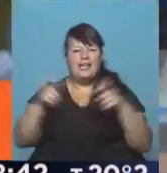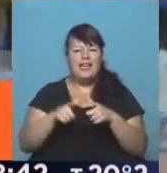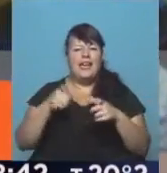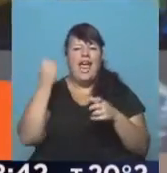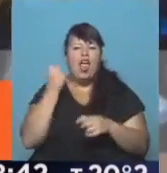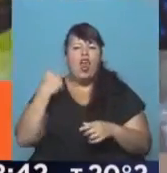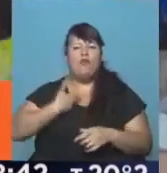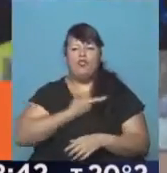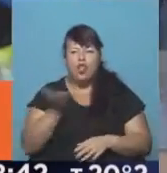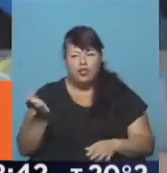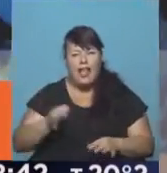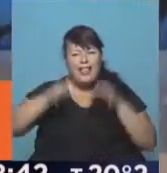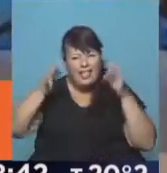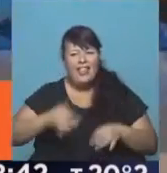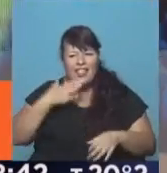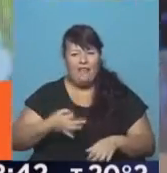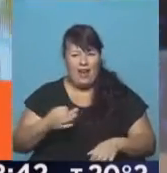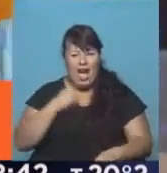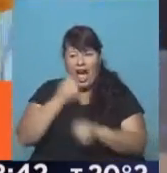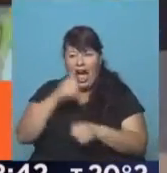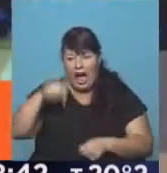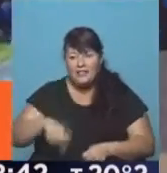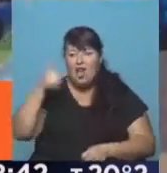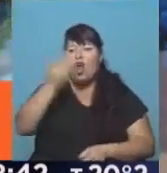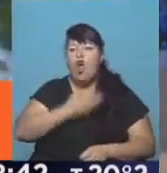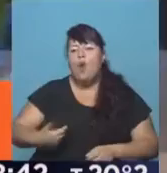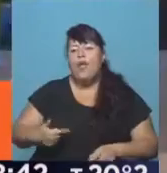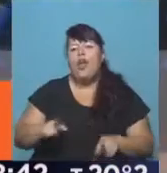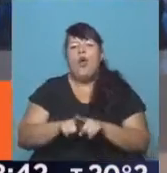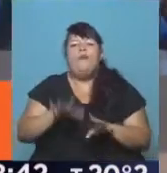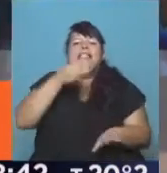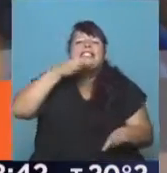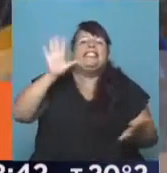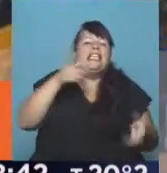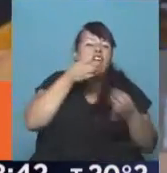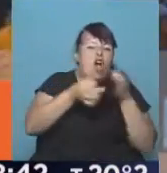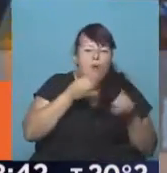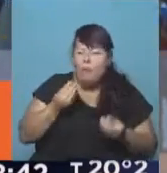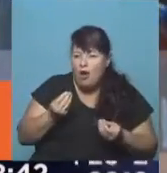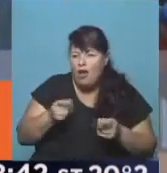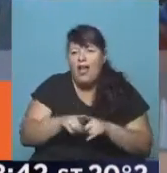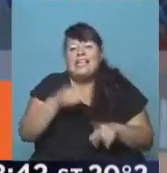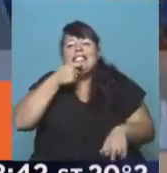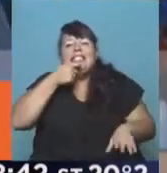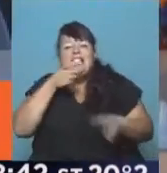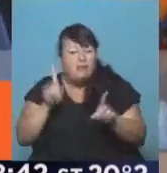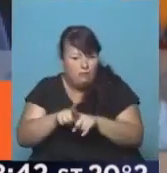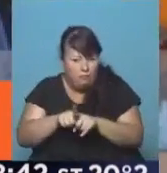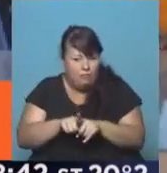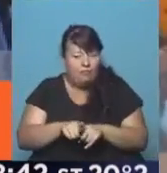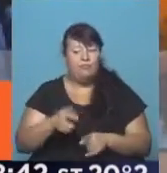social porque hasta ahora lo que ha hecho el gobierno es como sí dialogar o sea como sí dialogar a es